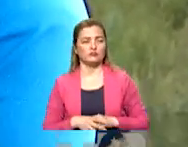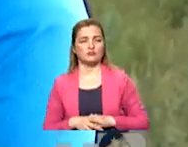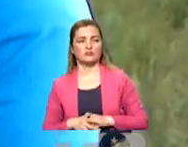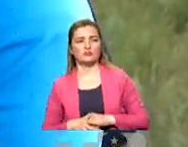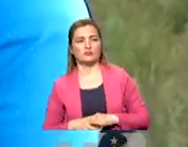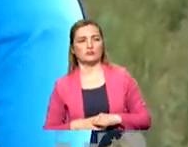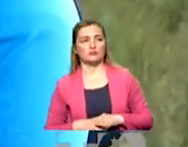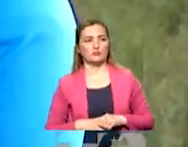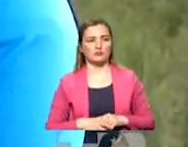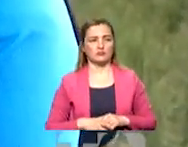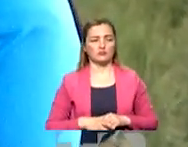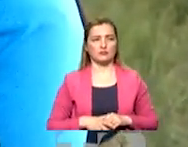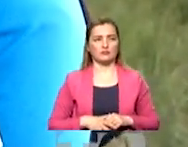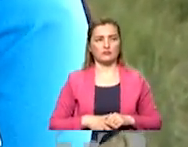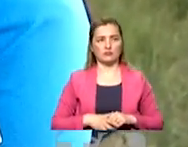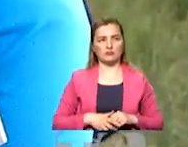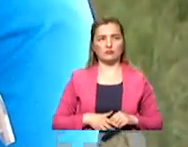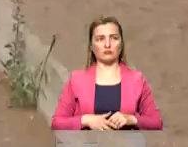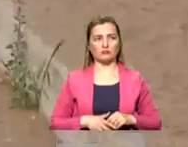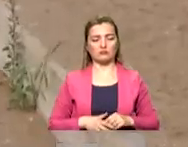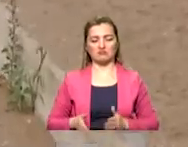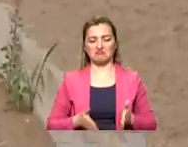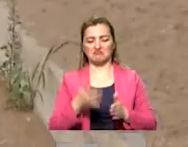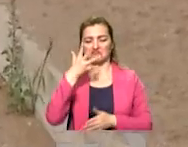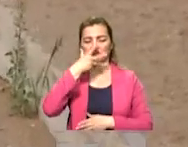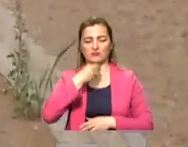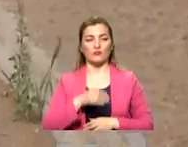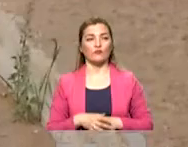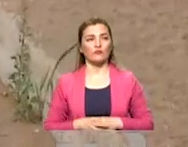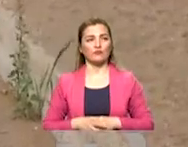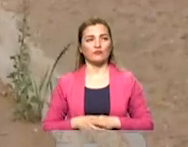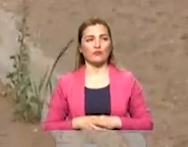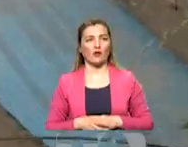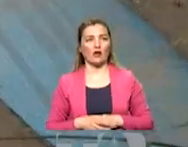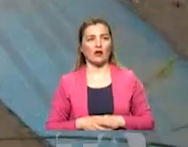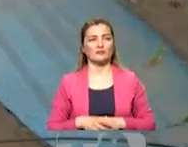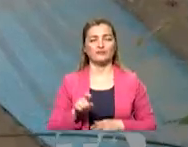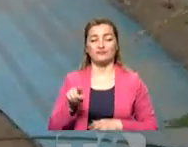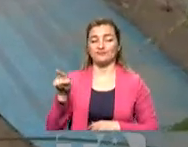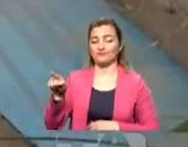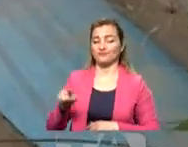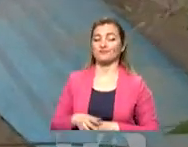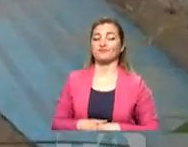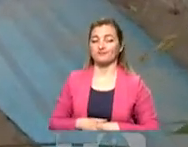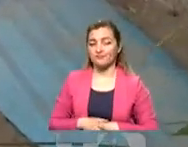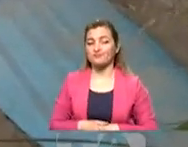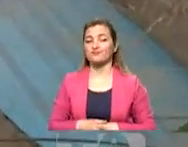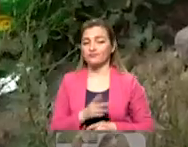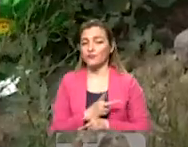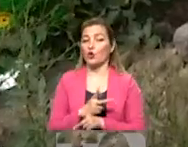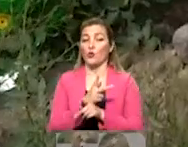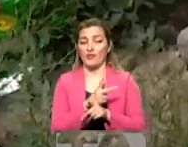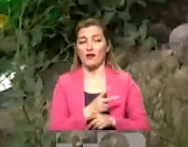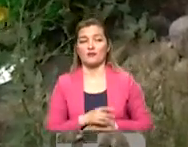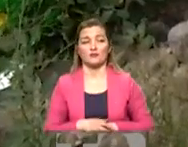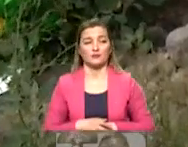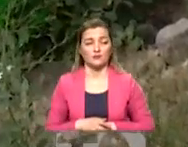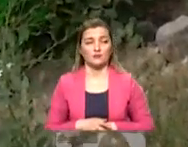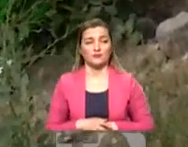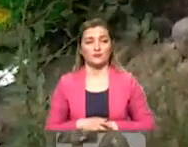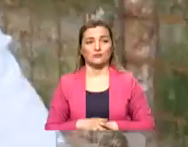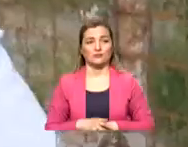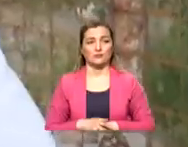falte un poco, pero ahí es bonita, la vía es bonita. Sin embargo, indican que es necesario un mayor cuidado de la